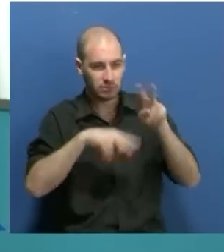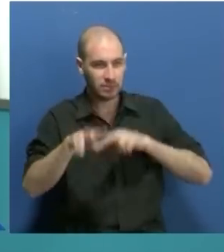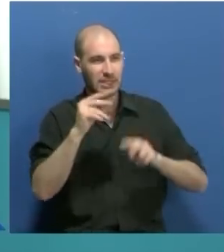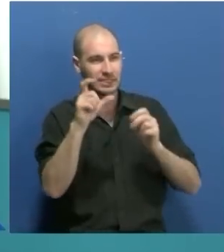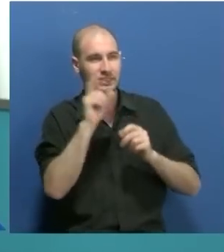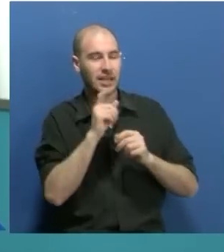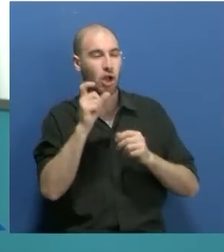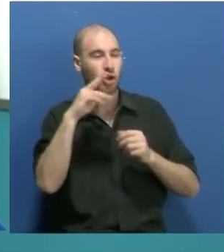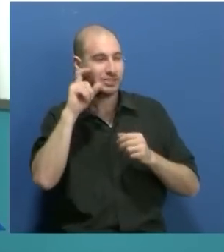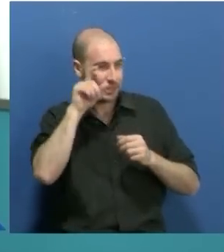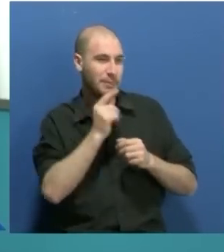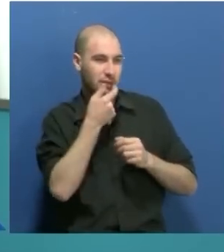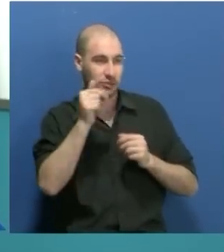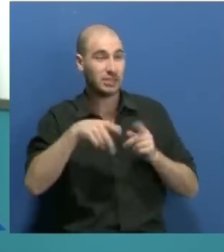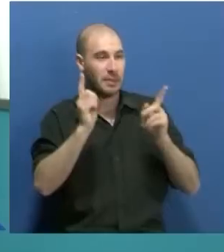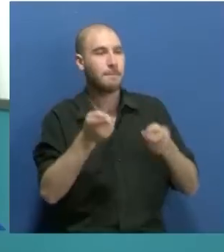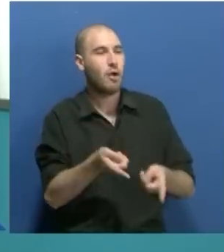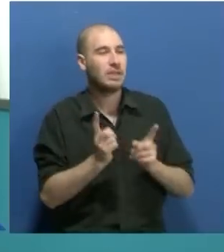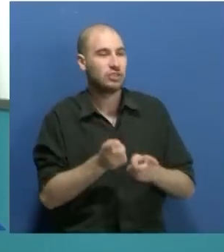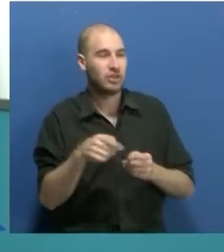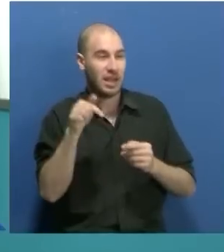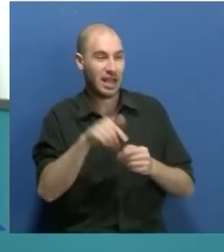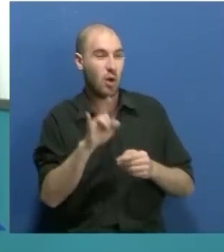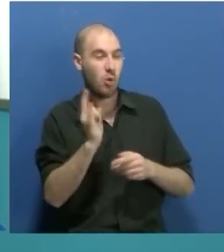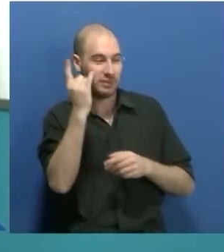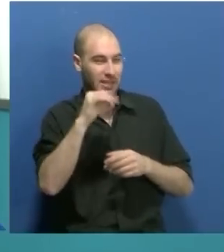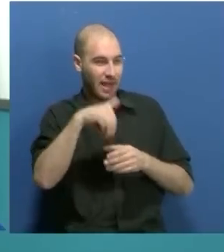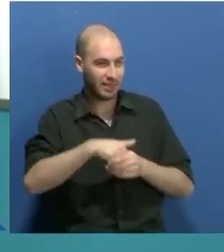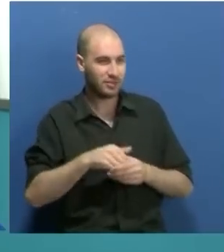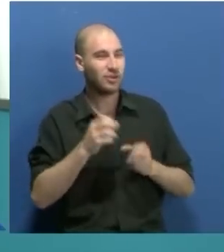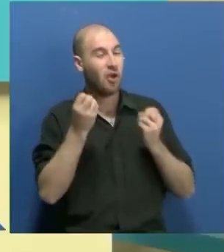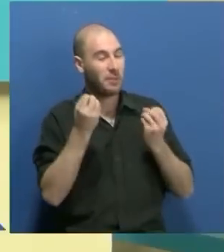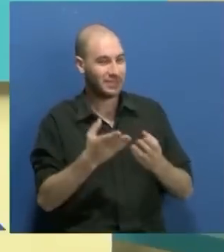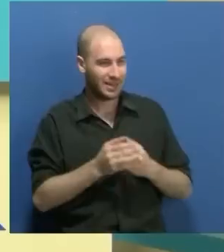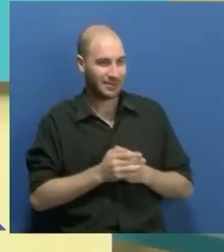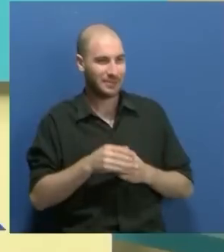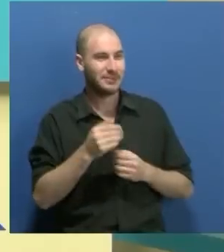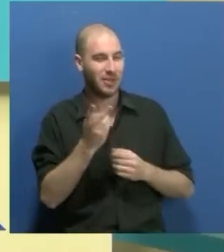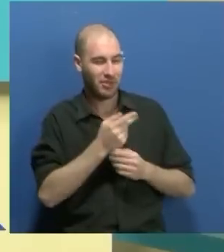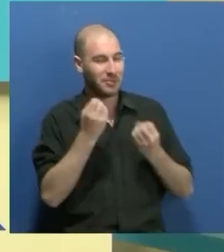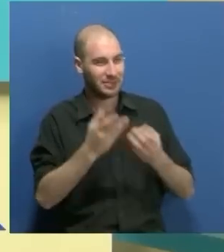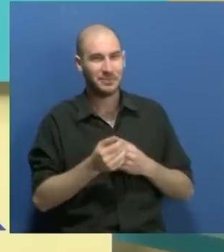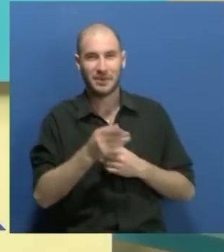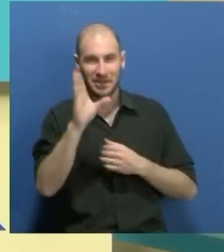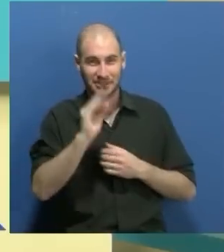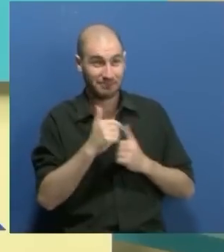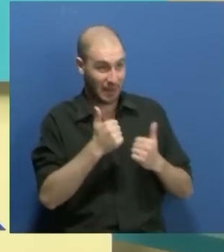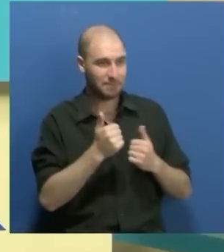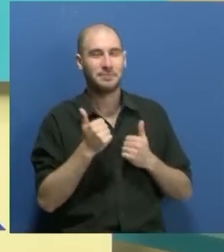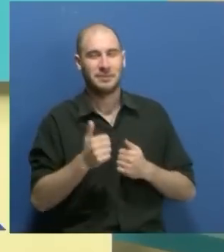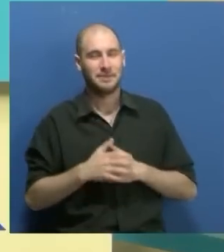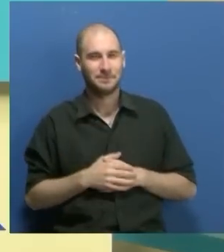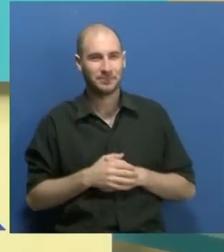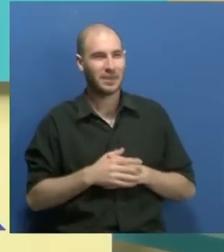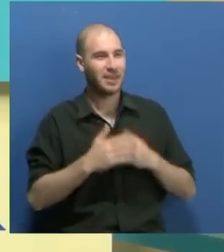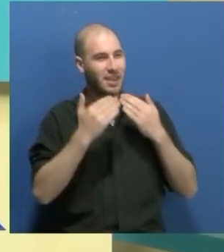CCT CONICET Mendoza y también docentes de esta casa de estudios. ¿Cómo andan, Víctor, Alejandra? ¿Qué tal? Buenas noches. ¿Todo bien? Todo bien, muy